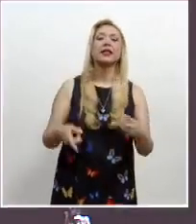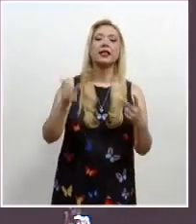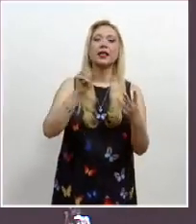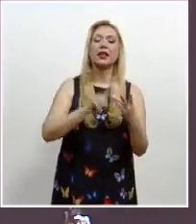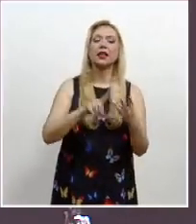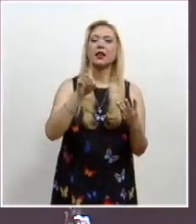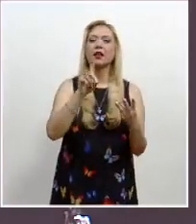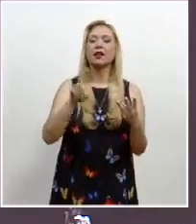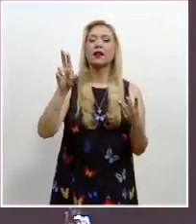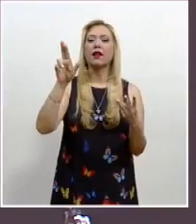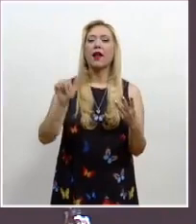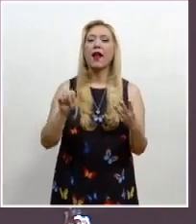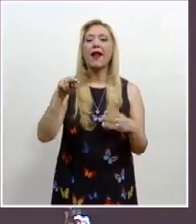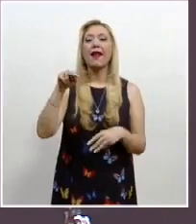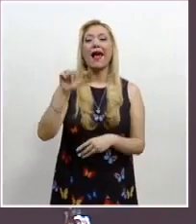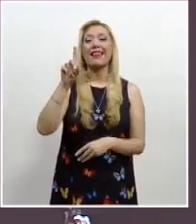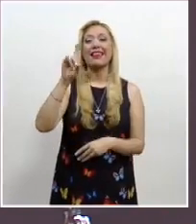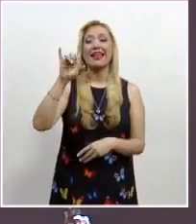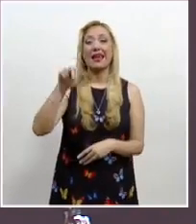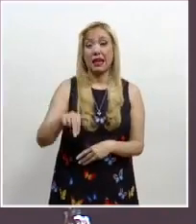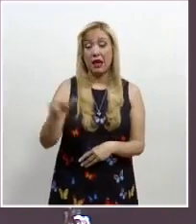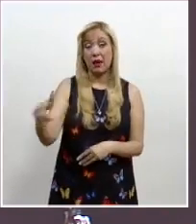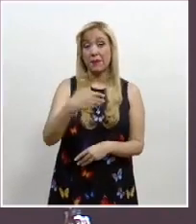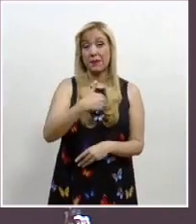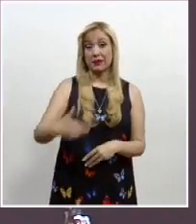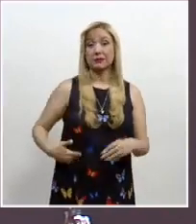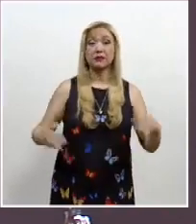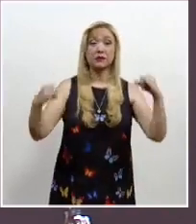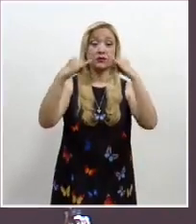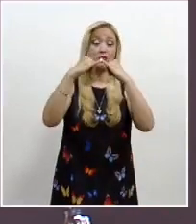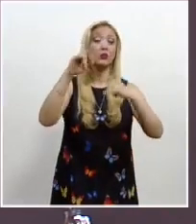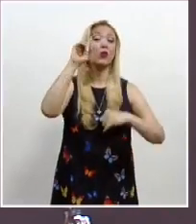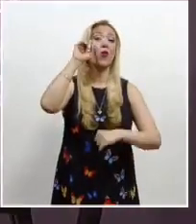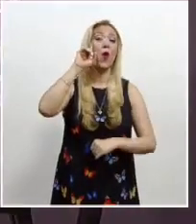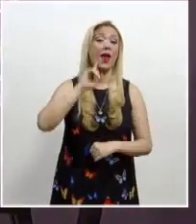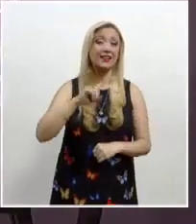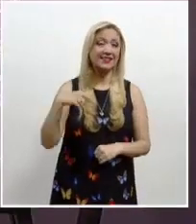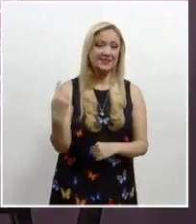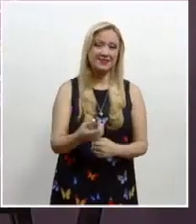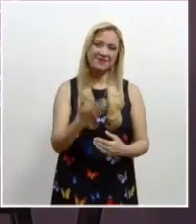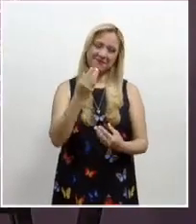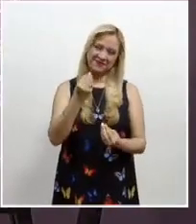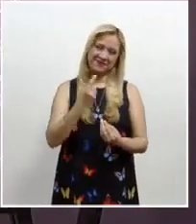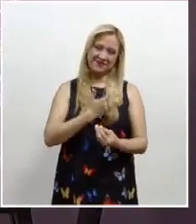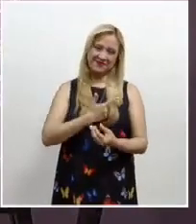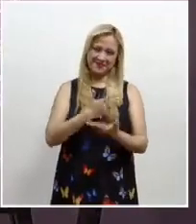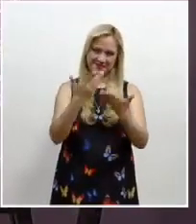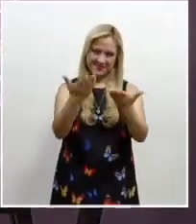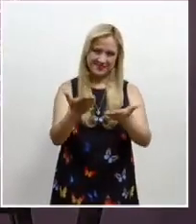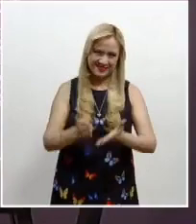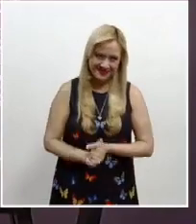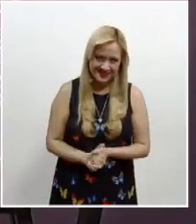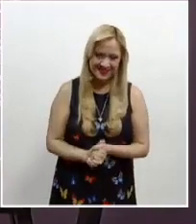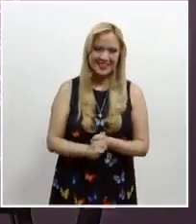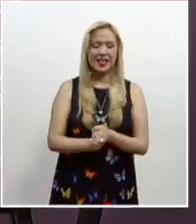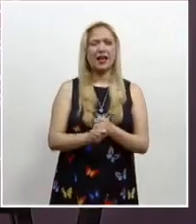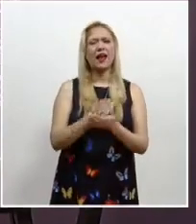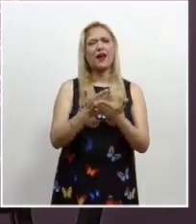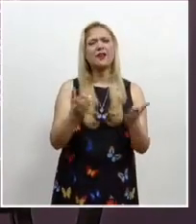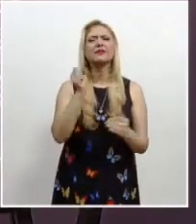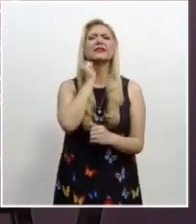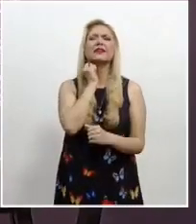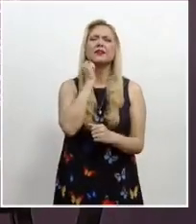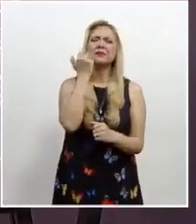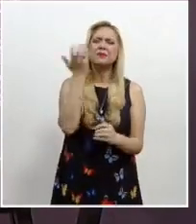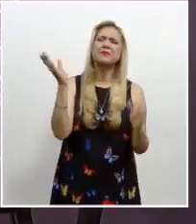doctora Nadine Gassman. Ella es presidenta del Instituto Nacional de las Mujeres. Bienvenida, doctora. Un gusto estar aquí con ustedes. Senadora, explícanos para